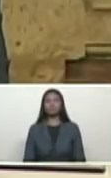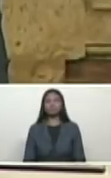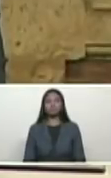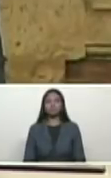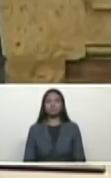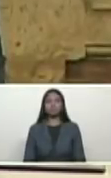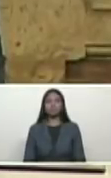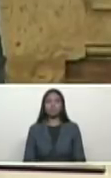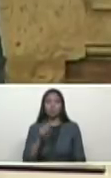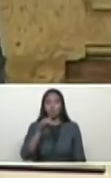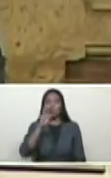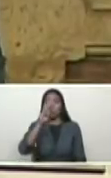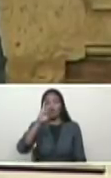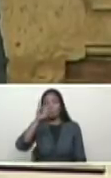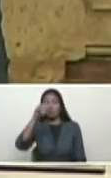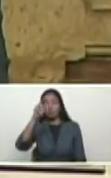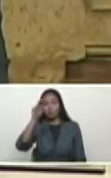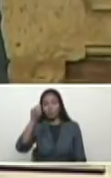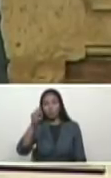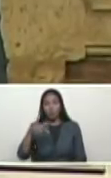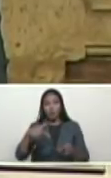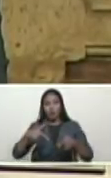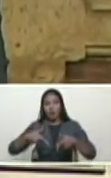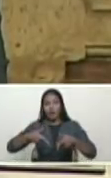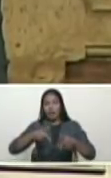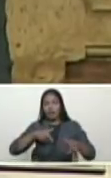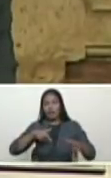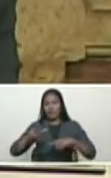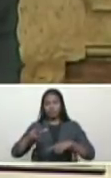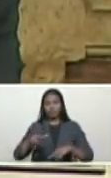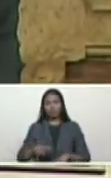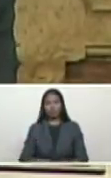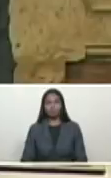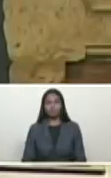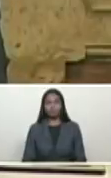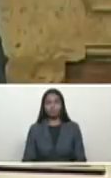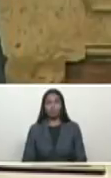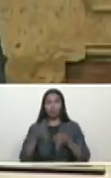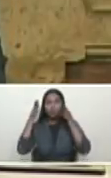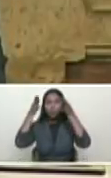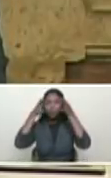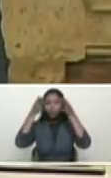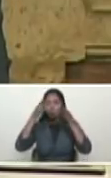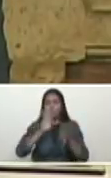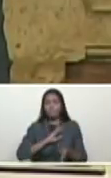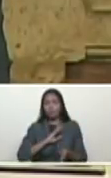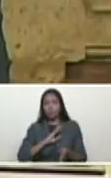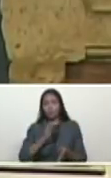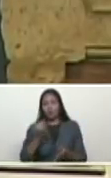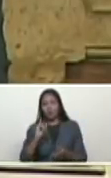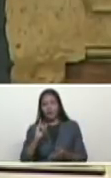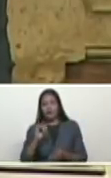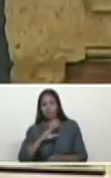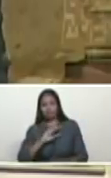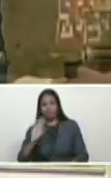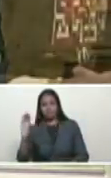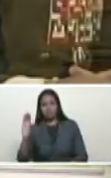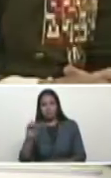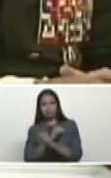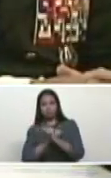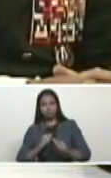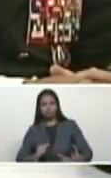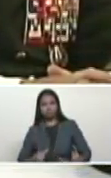así que hoy 4 de junio el consejo de defensa y seguridad de la nación aquí